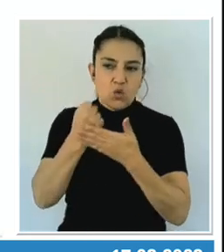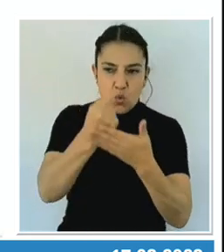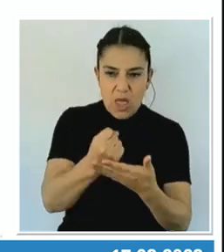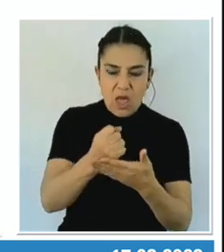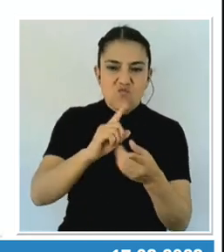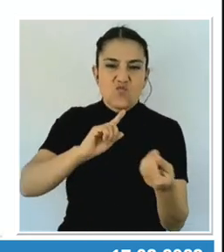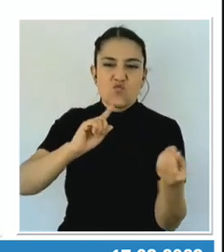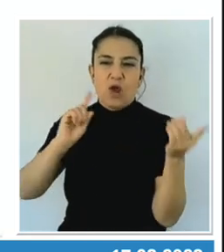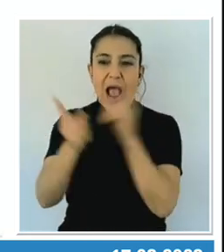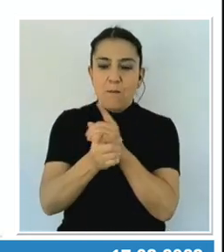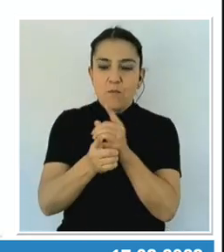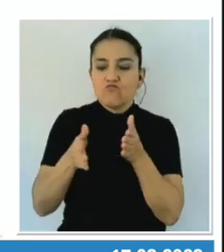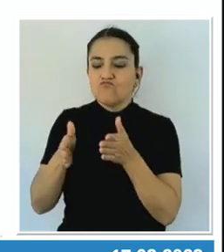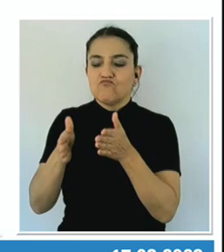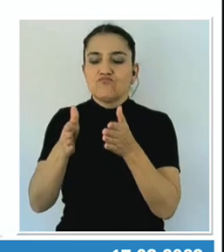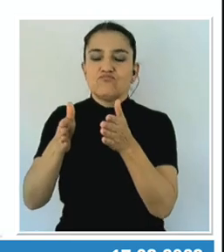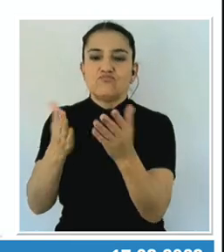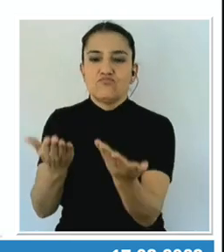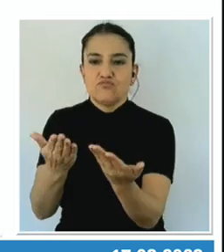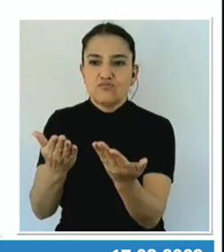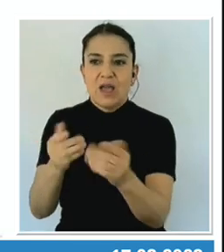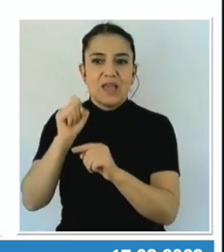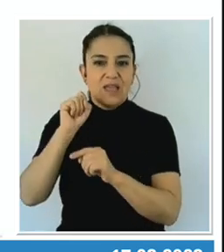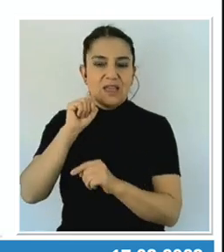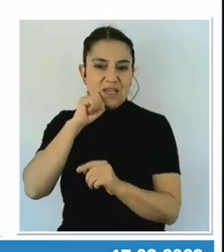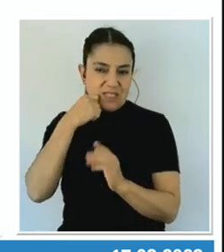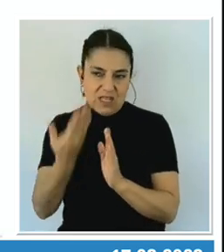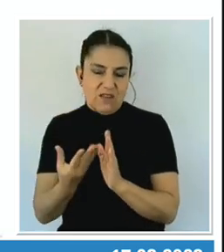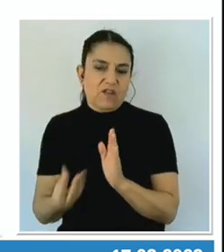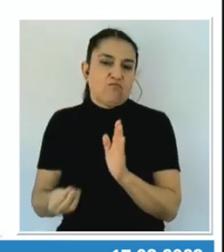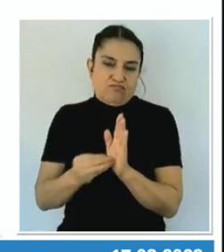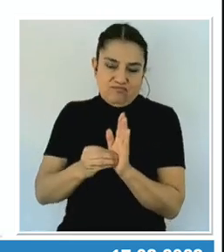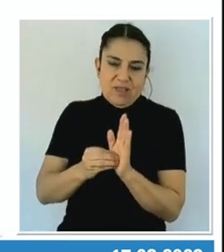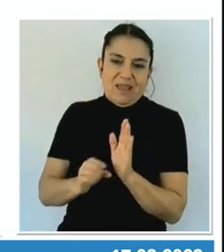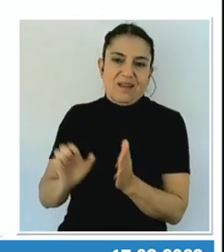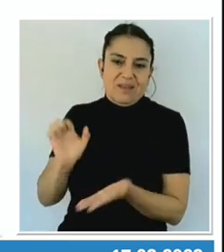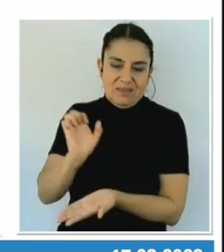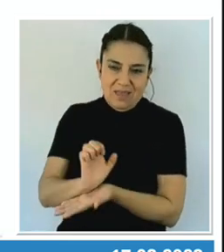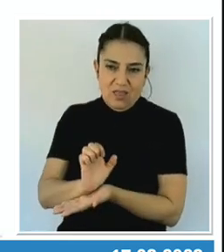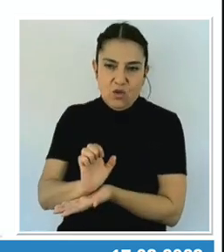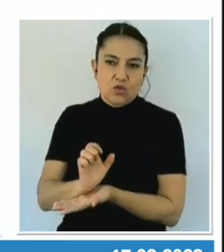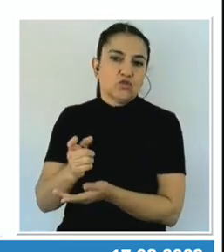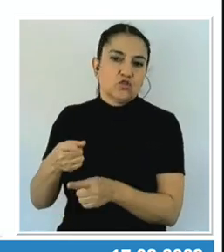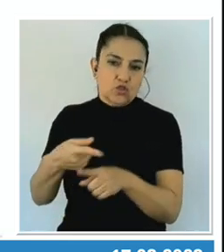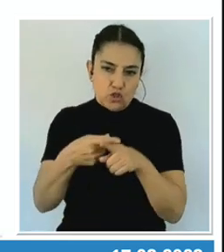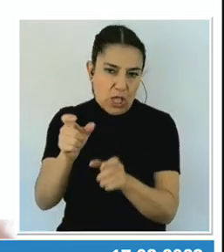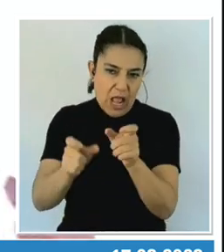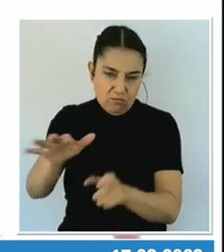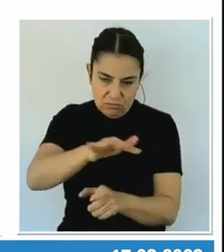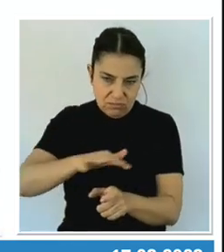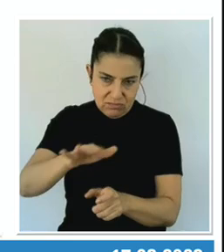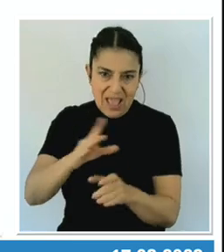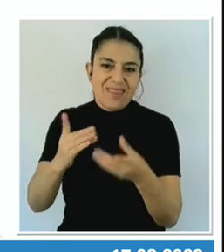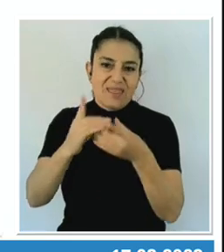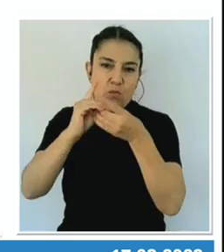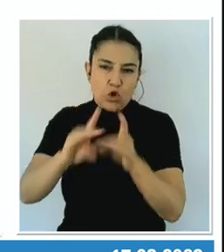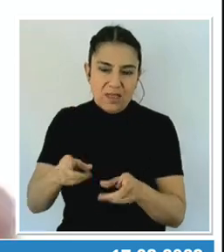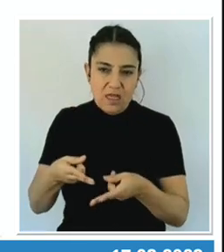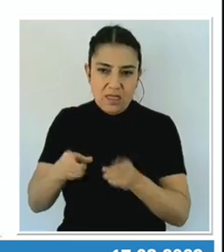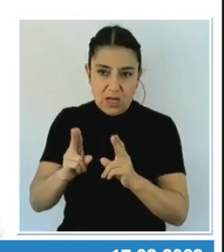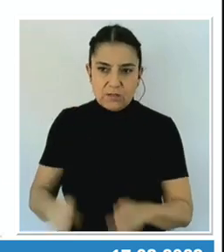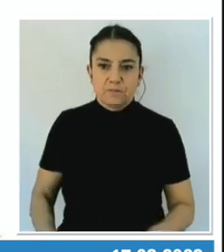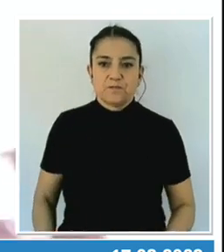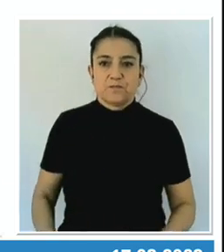el que establecería la cláusula del Estado social y democrático de derecho. Vuelvo hacia dónde mirar. Si